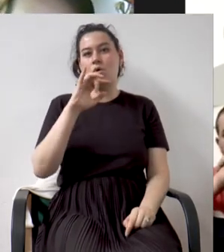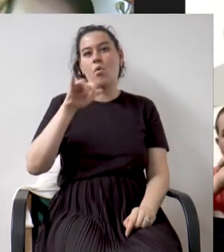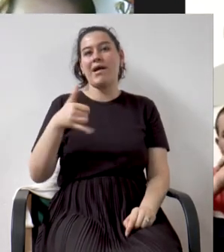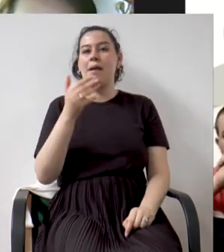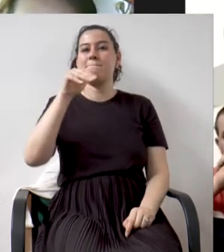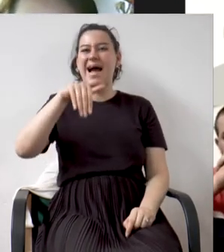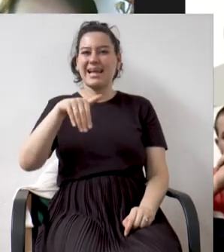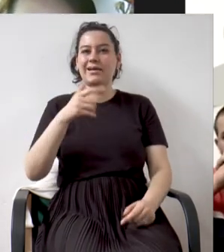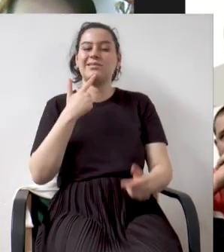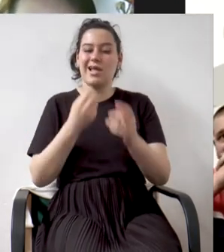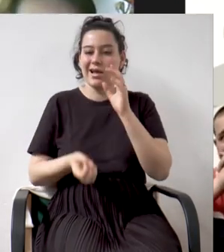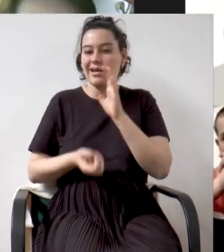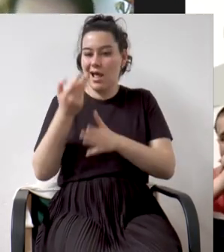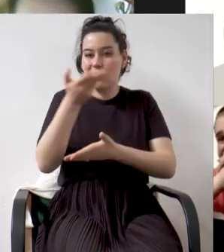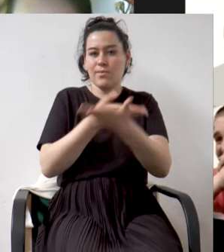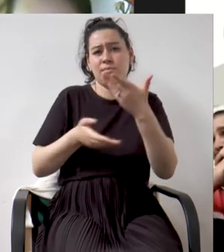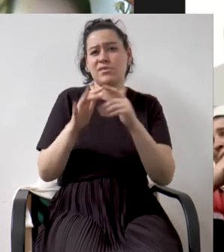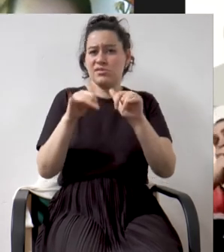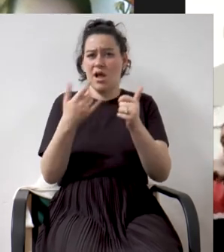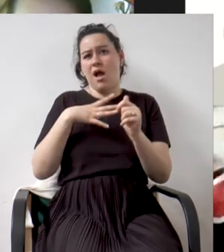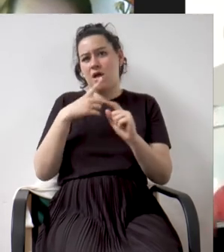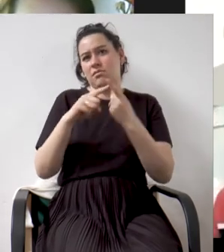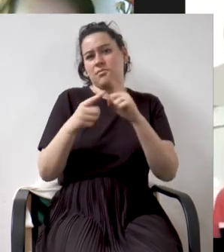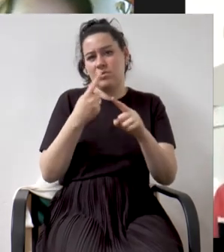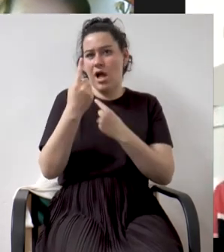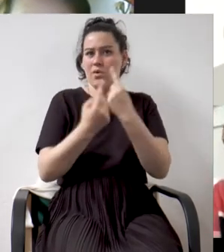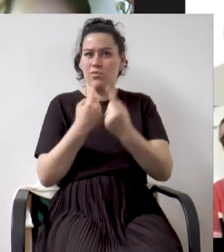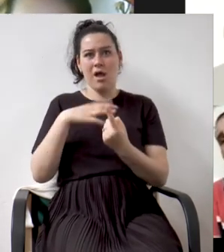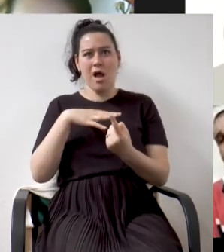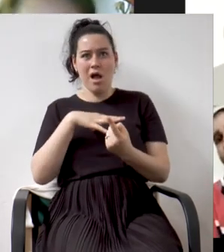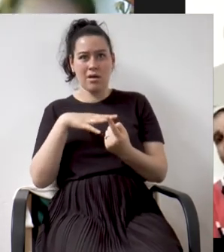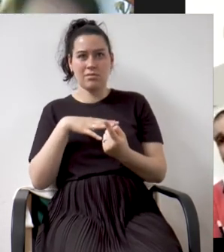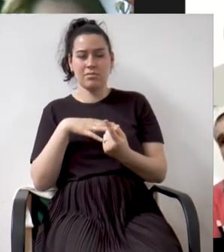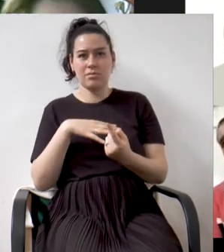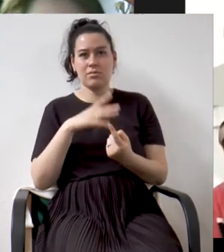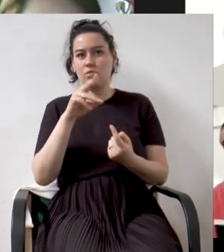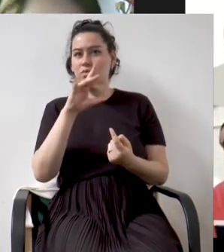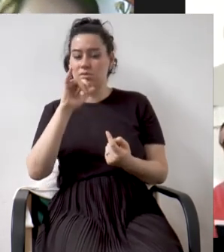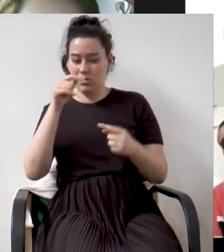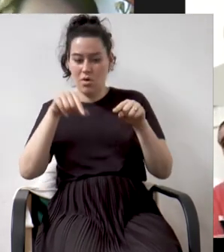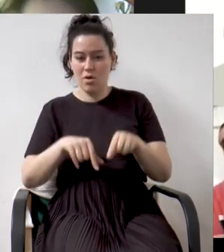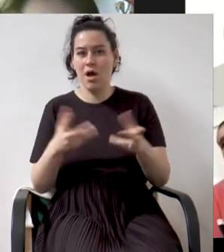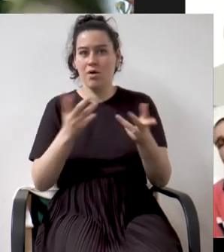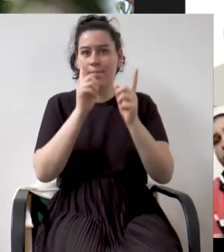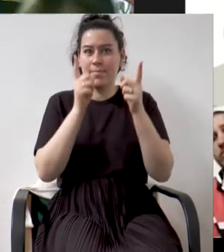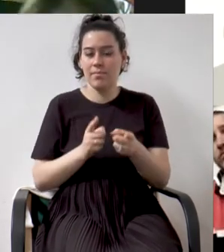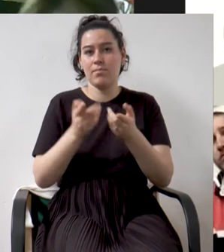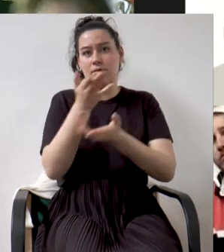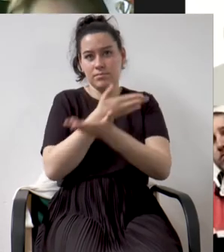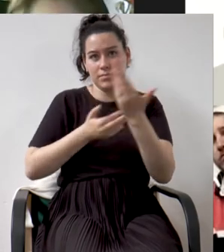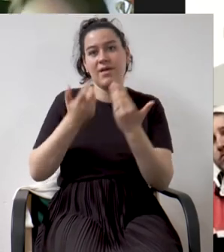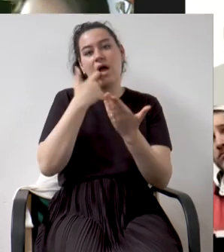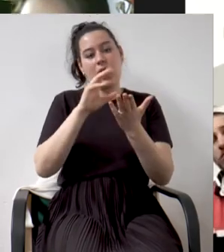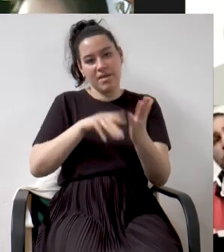están creando esa identidad, pero ya la tienen. Son el CURE. El CURE hoy es algo. Faltarán las definiciones